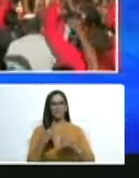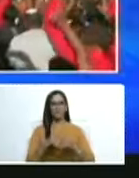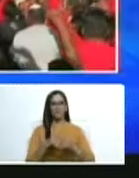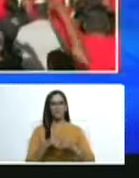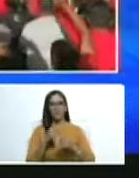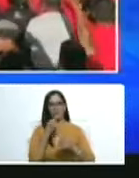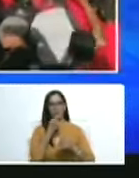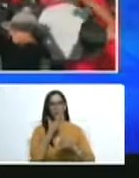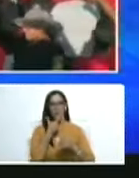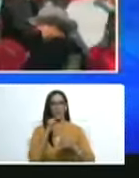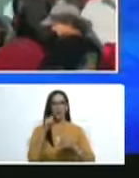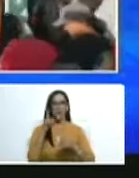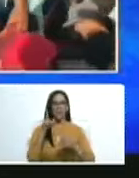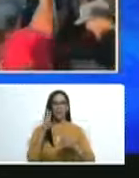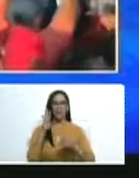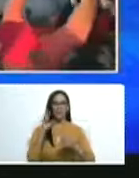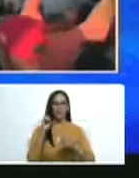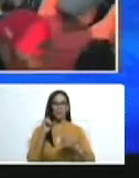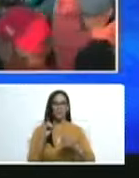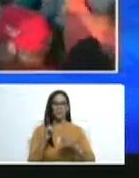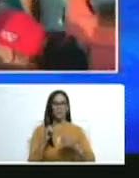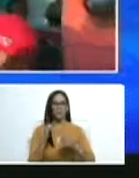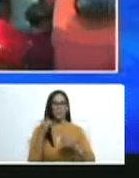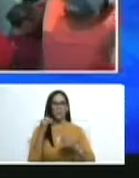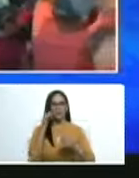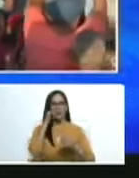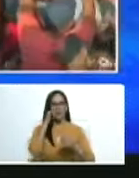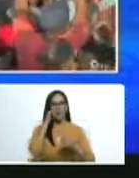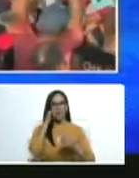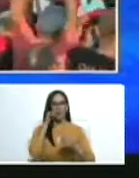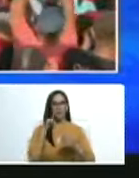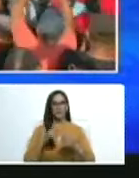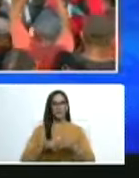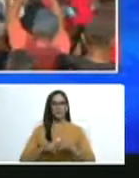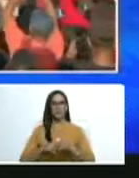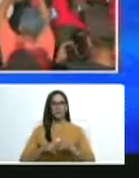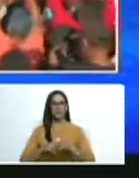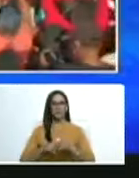qué bonito, Alberto. Ponme una cámara aquí, compadre.